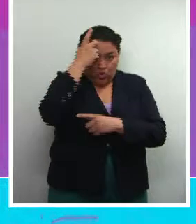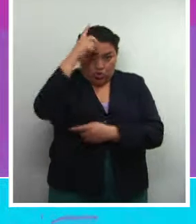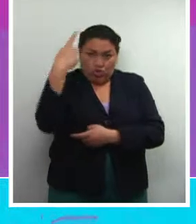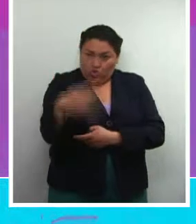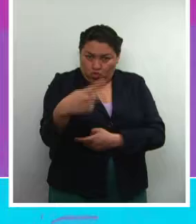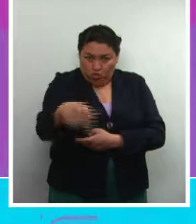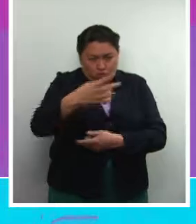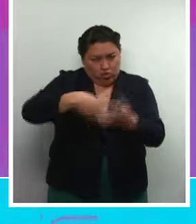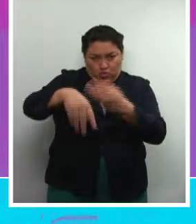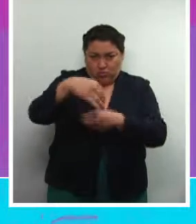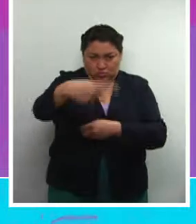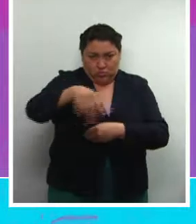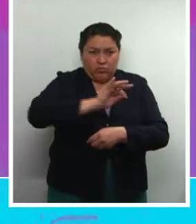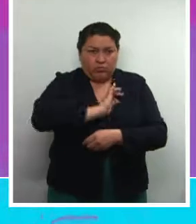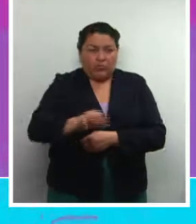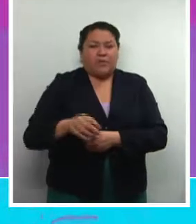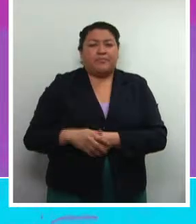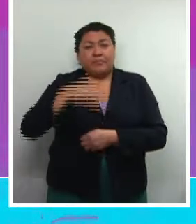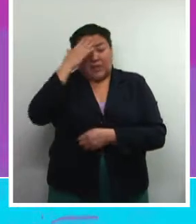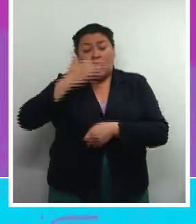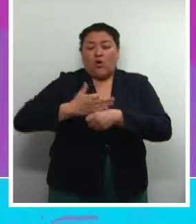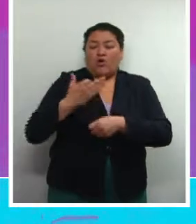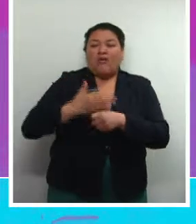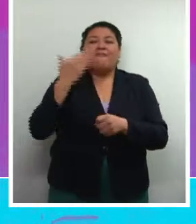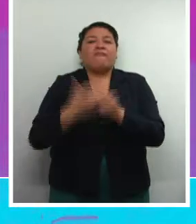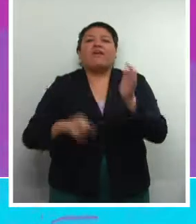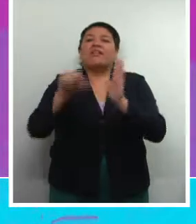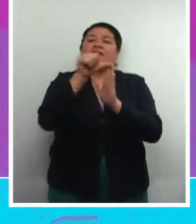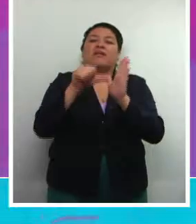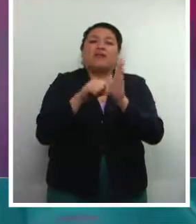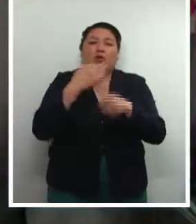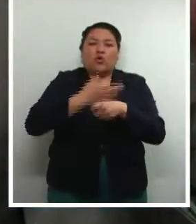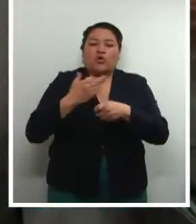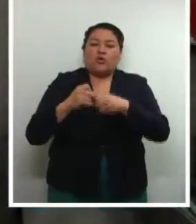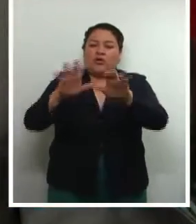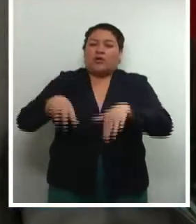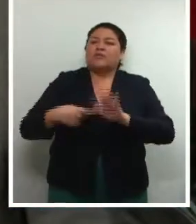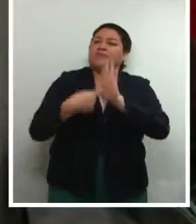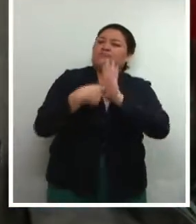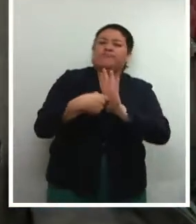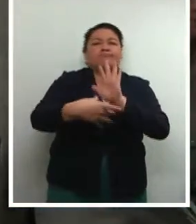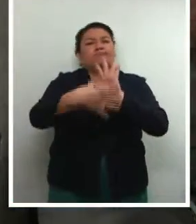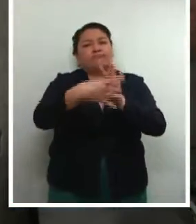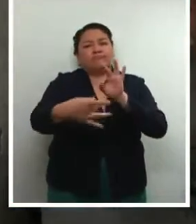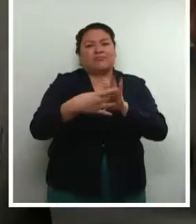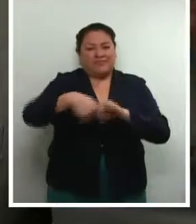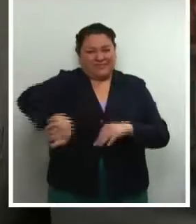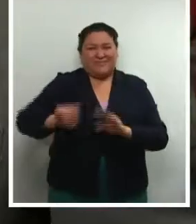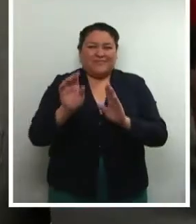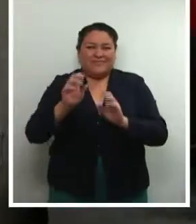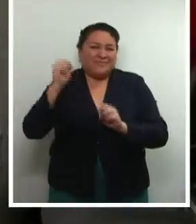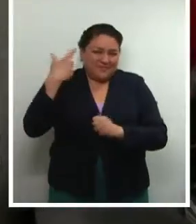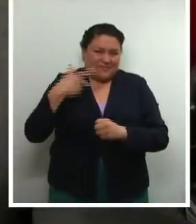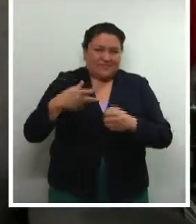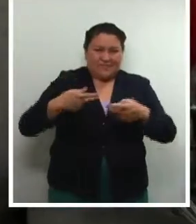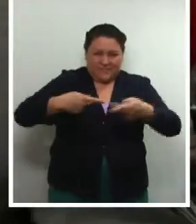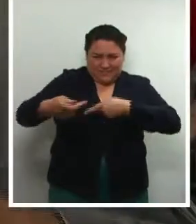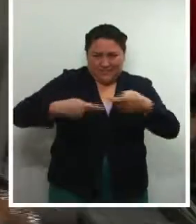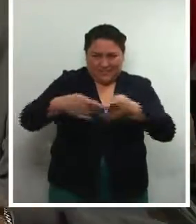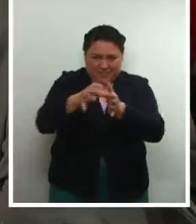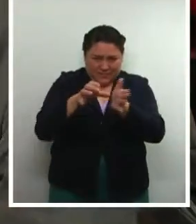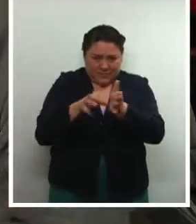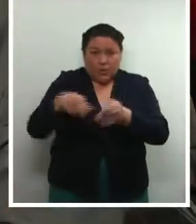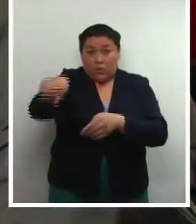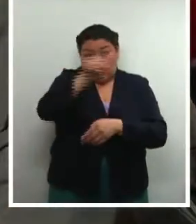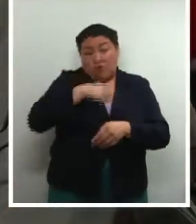algunos artículos que deberán ser presentados ante el Pleno de esta Asamblea Constituyente. Si usted ha